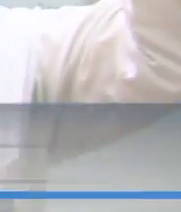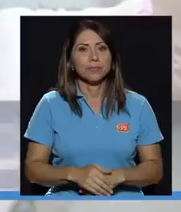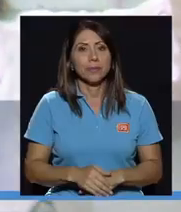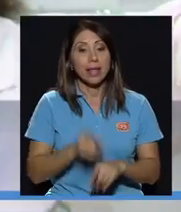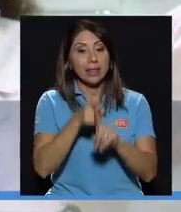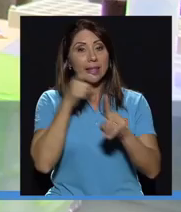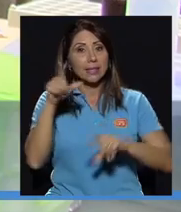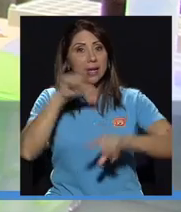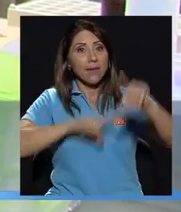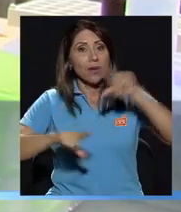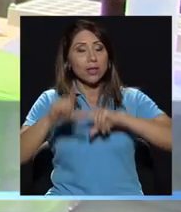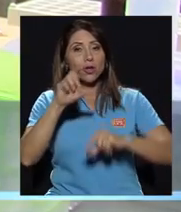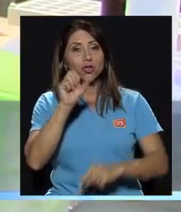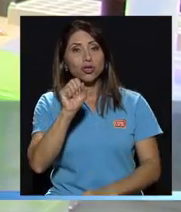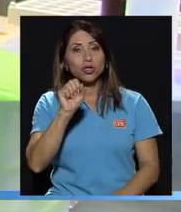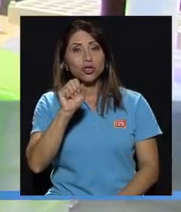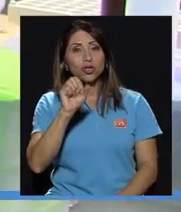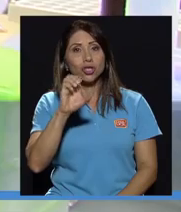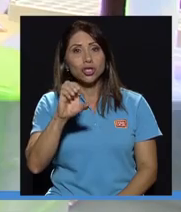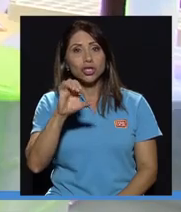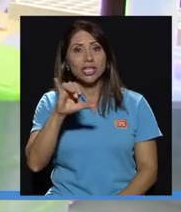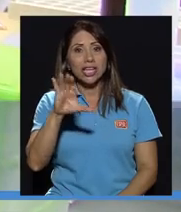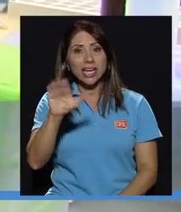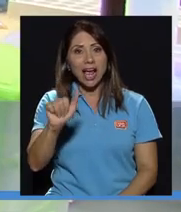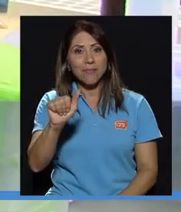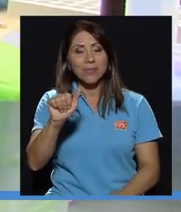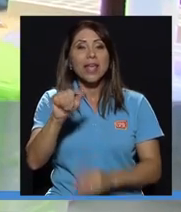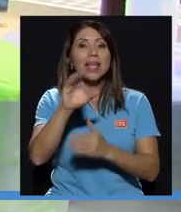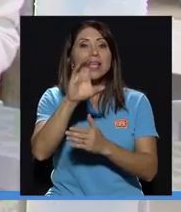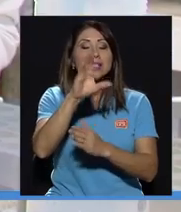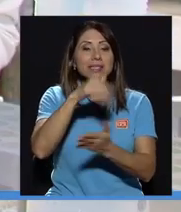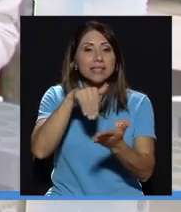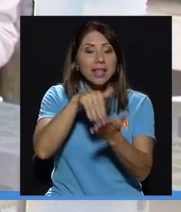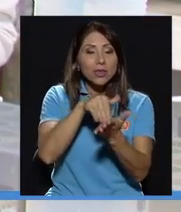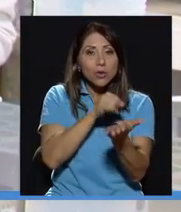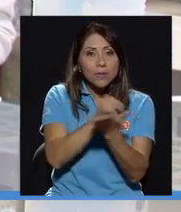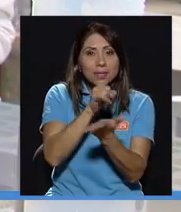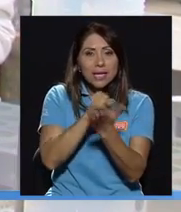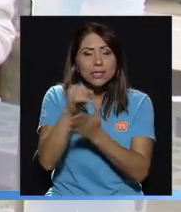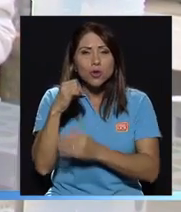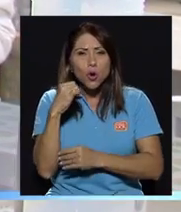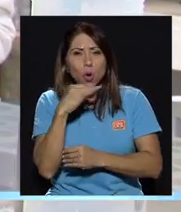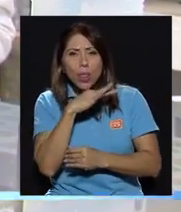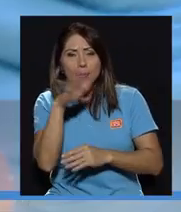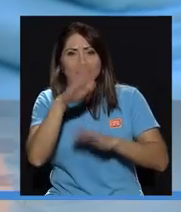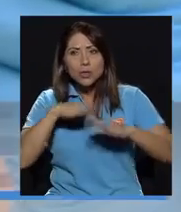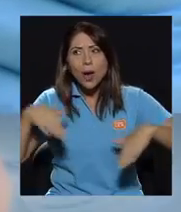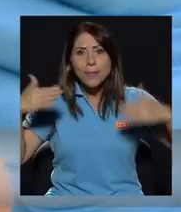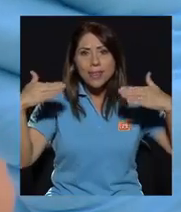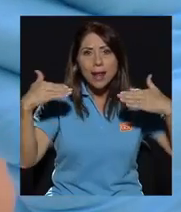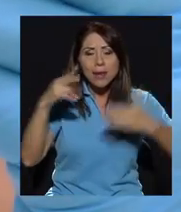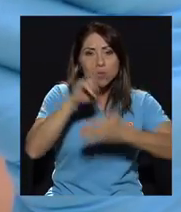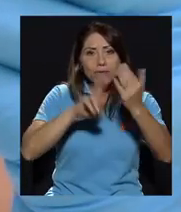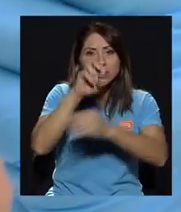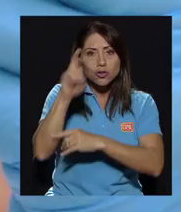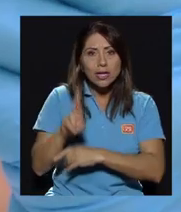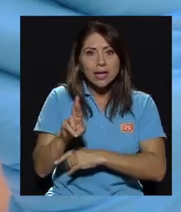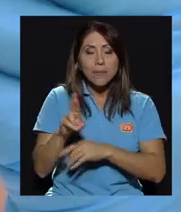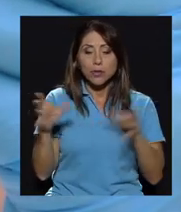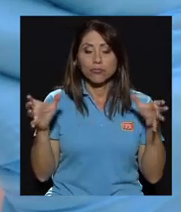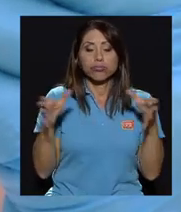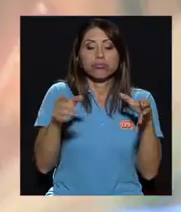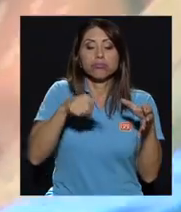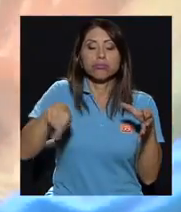desde los laboratorios del cic a centro de investigación en contaminación ambiental de la universidad de costa rica un grupo de